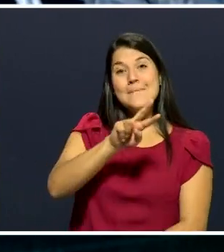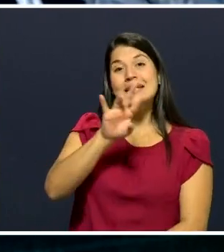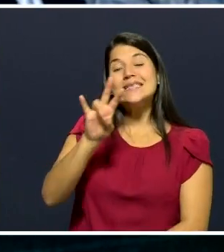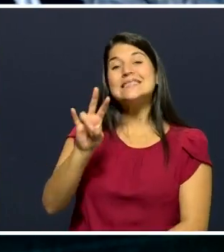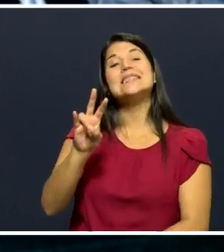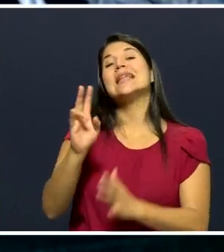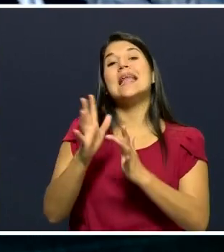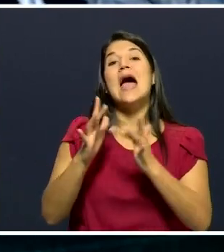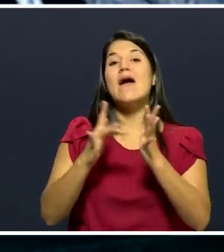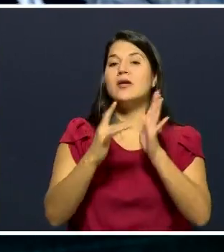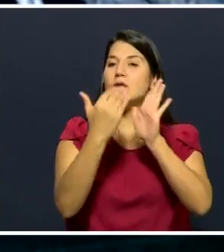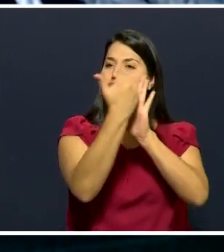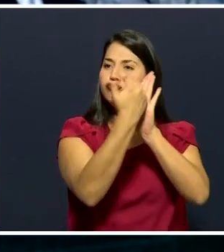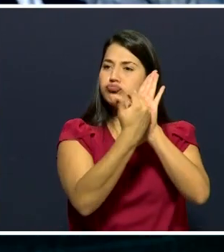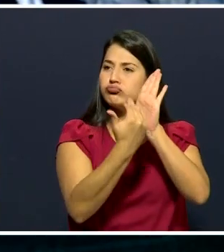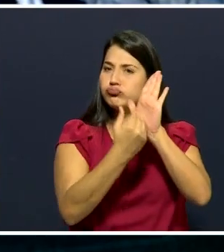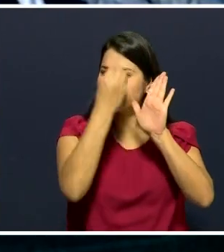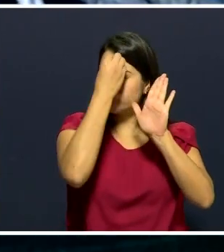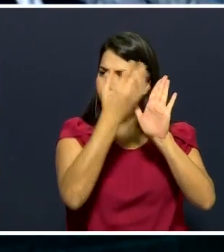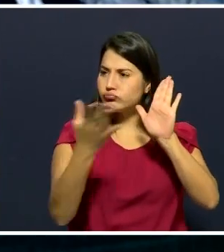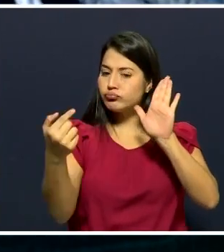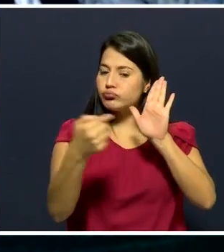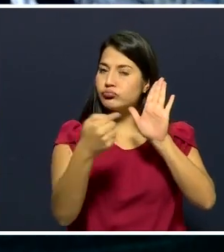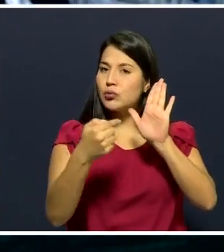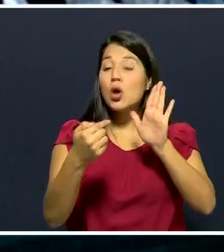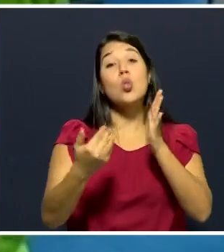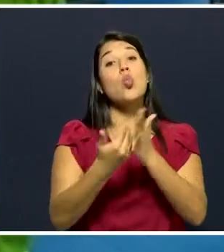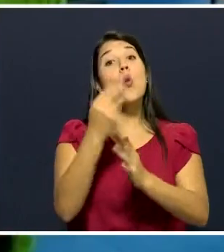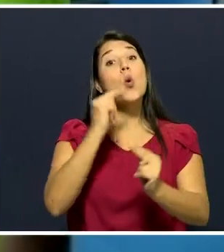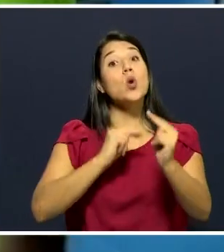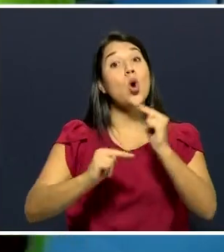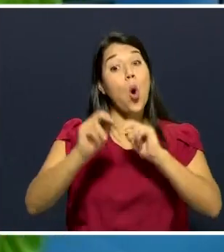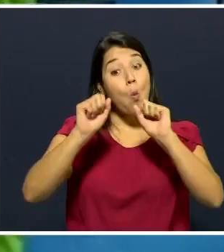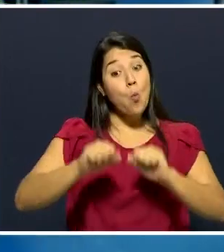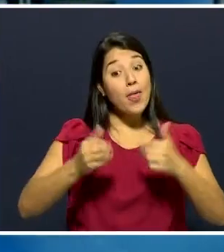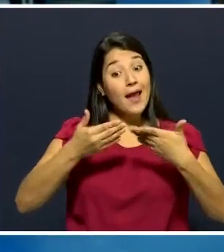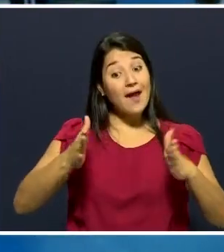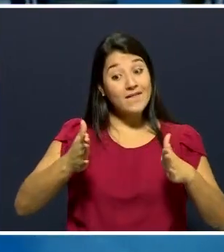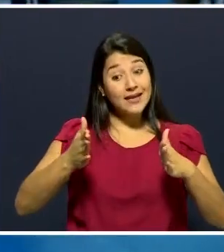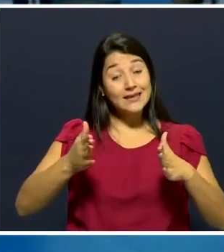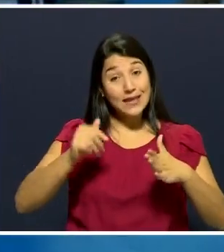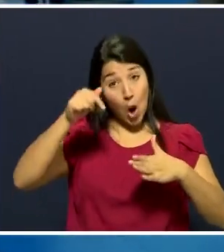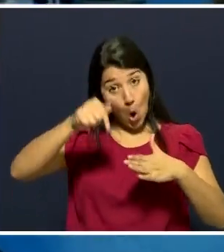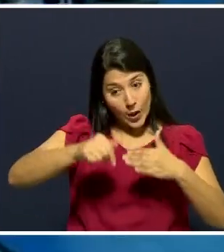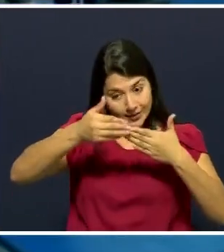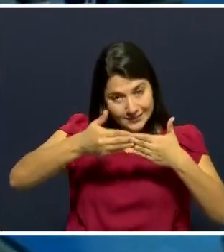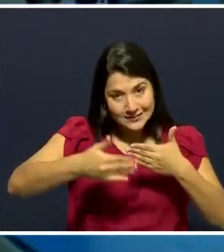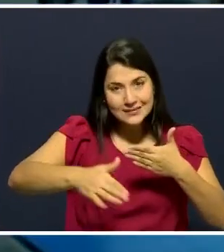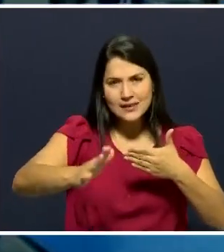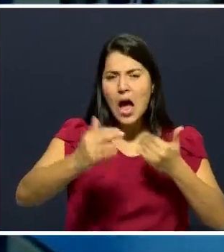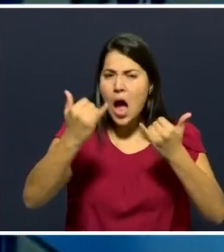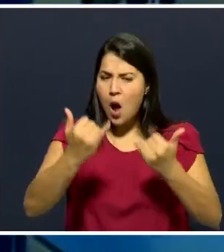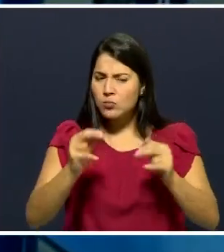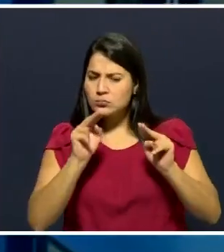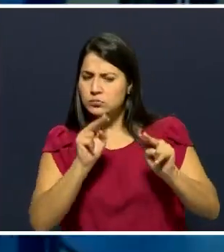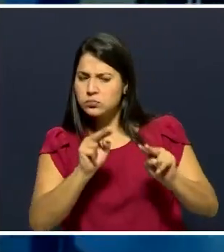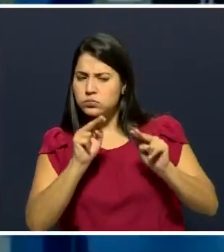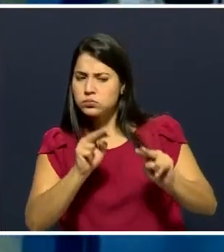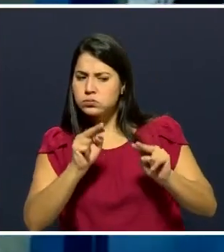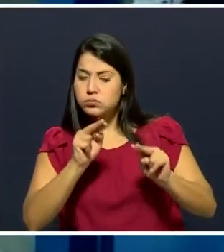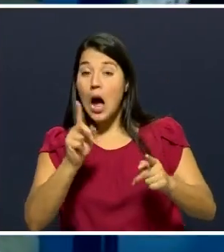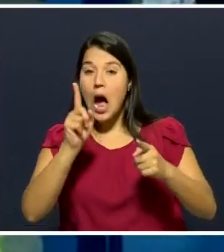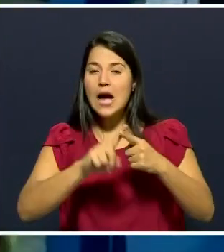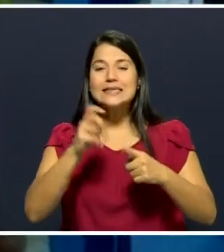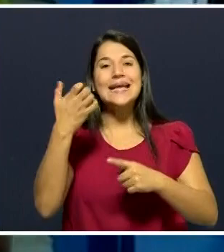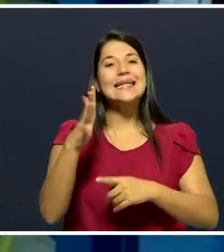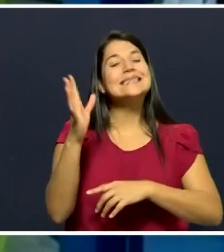lista de actividades que podrían reactivarse parcialmente a partir de este 1 de mayo y que estarán bajo observación hasta el día 15